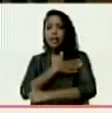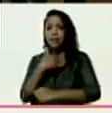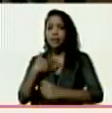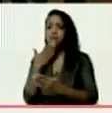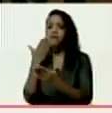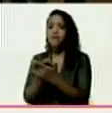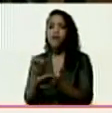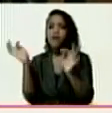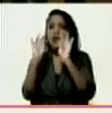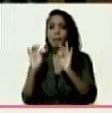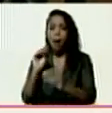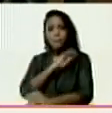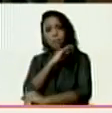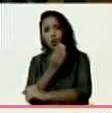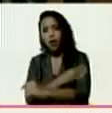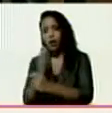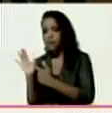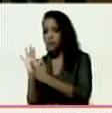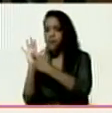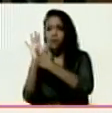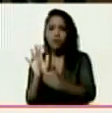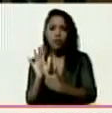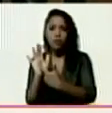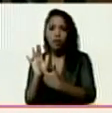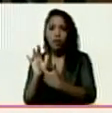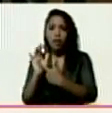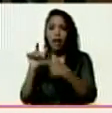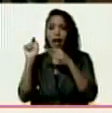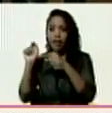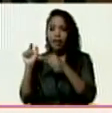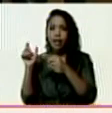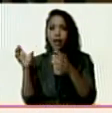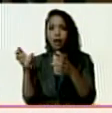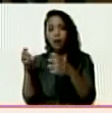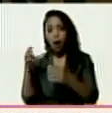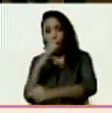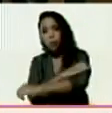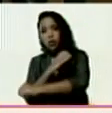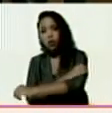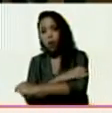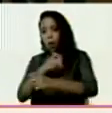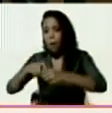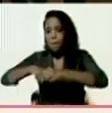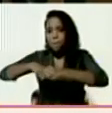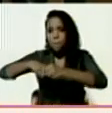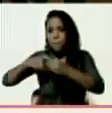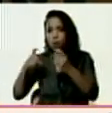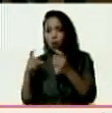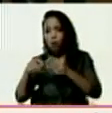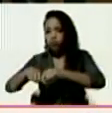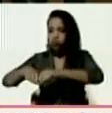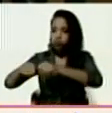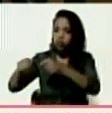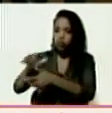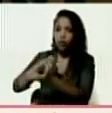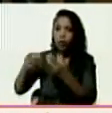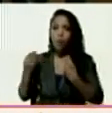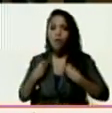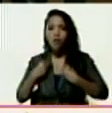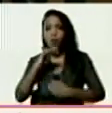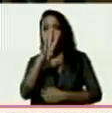alternativa al poder. Una oposición para despolarizar, obviamente, lo que hemos vivido durante 4 años, y el